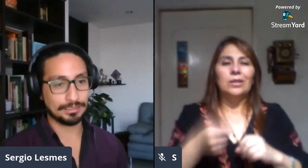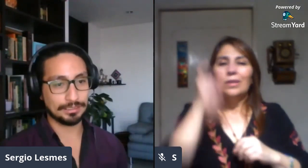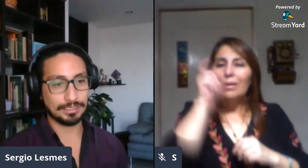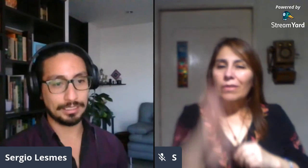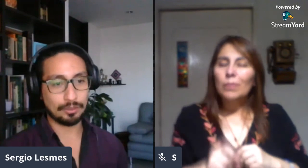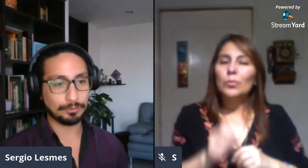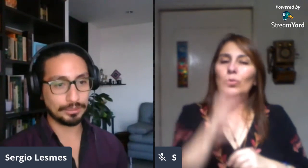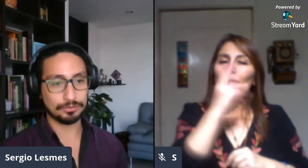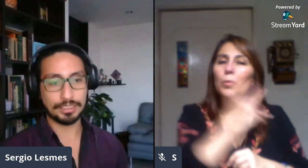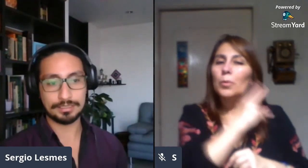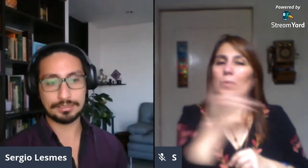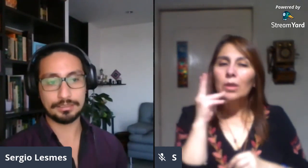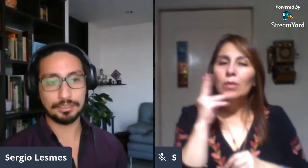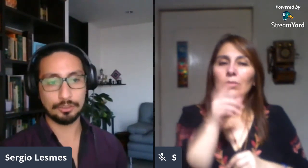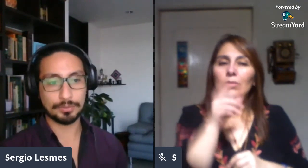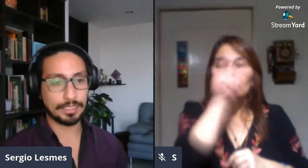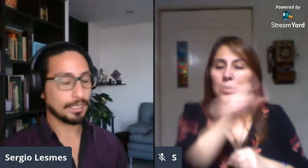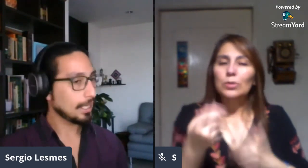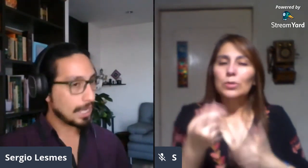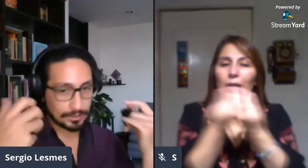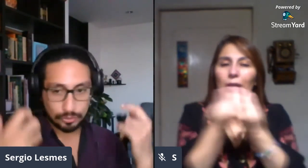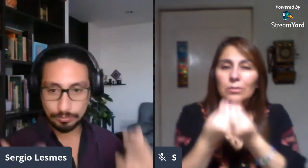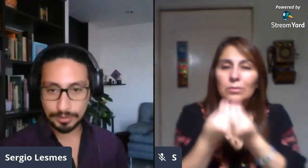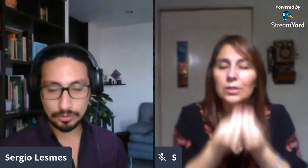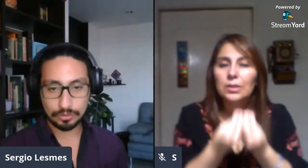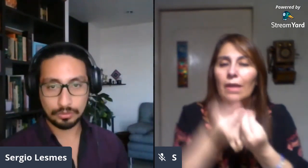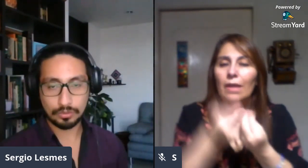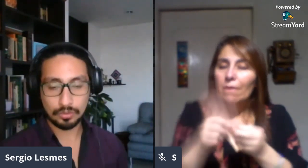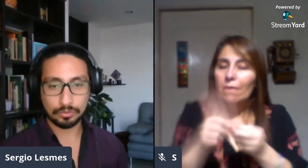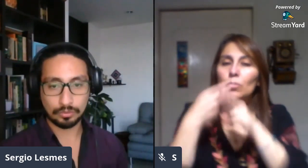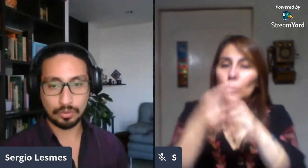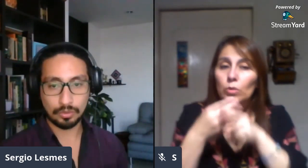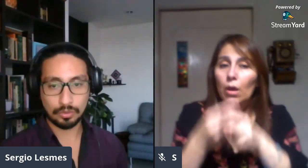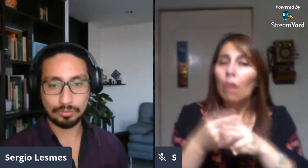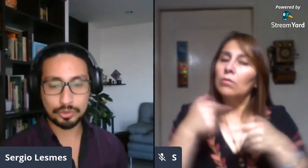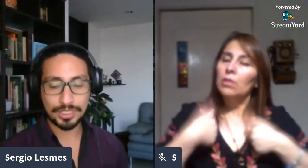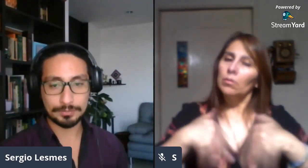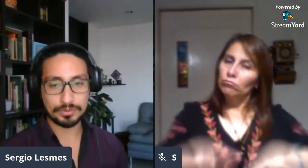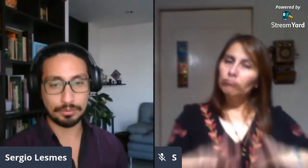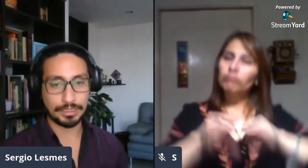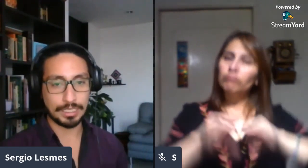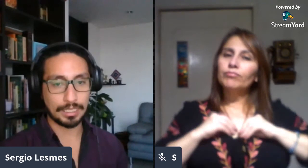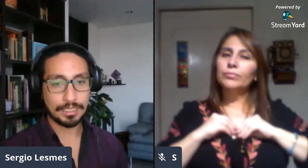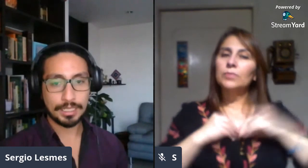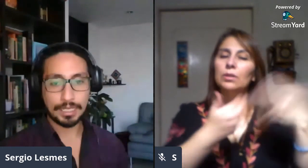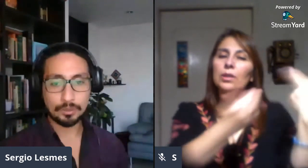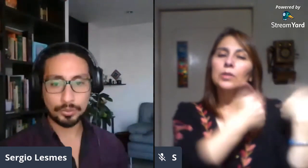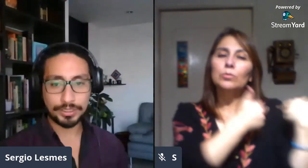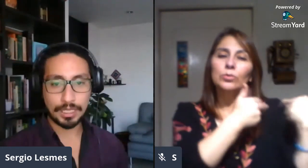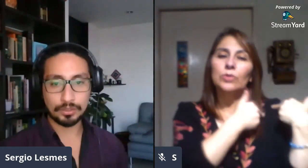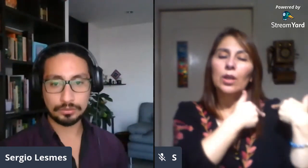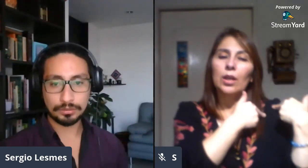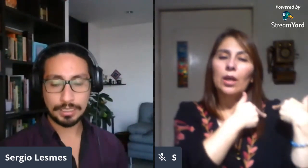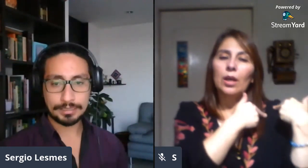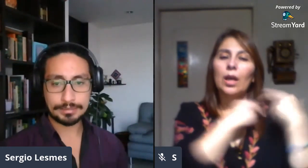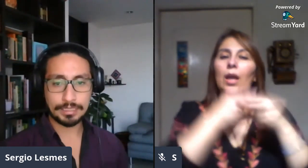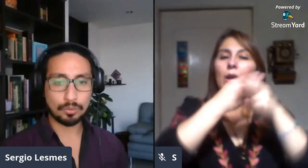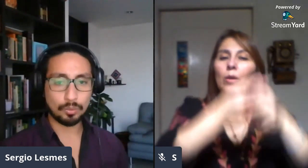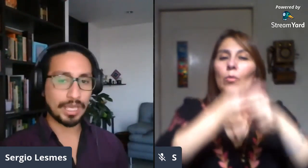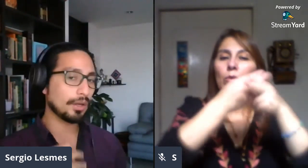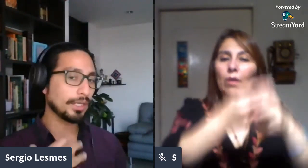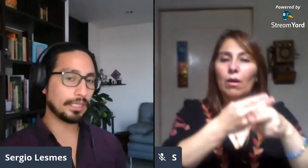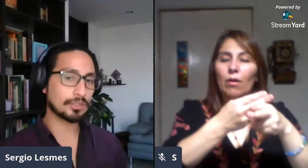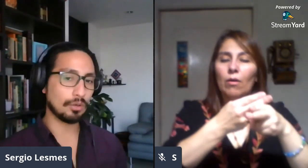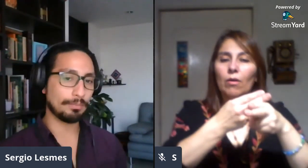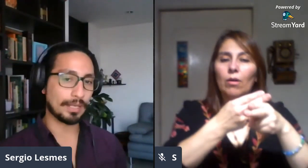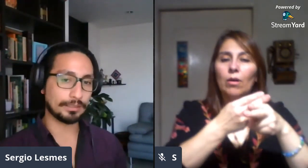están conviviendo, y en ese sentido, pues que asuman con mucha responsabilidad el cuidado. Es decir, el